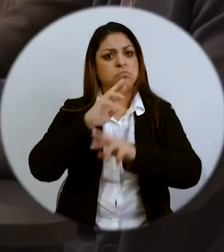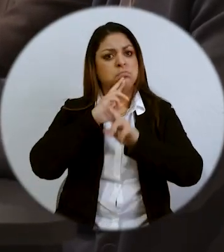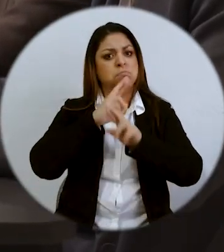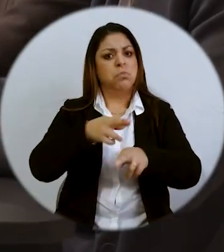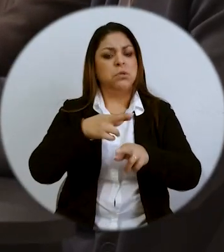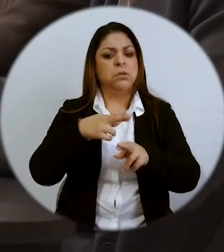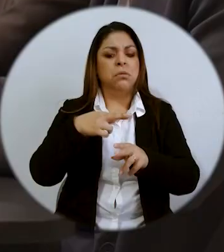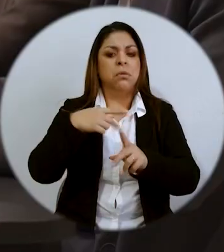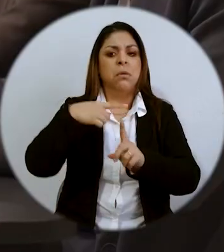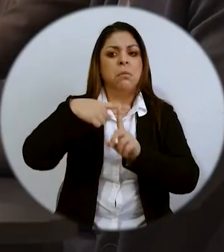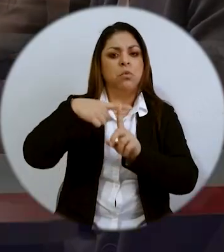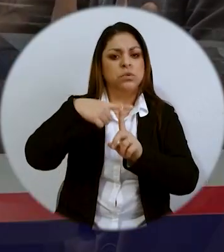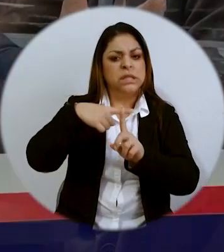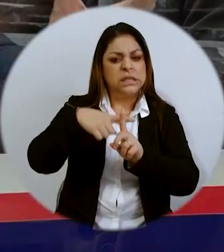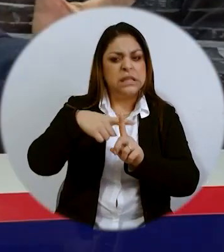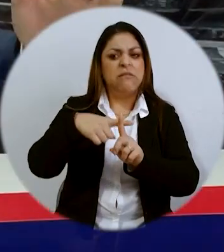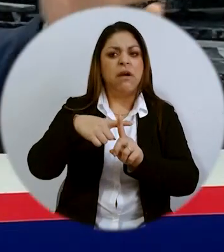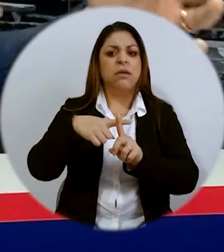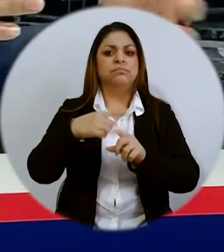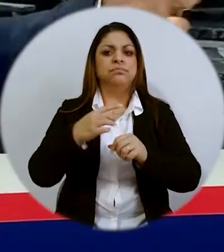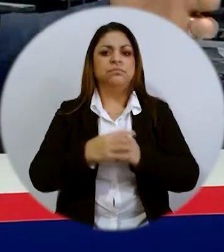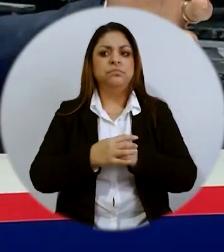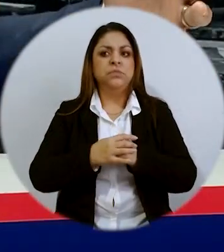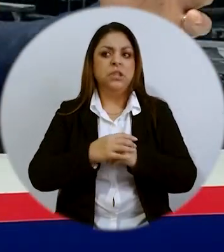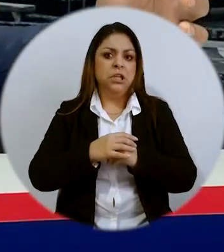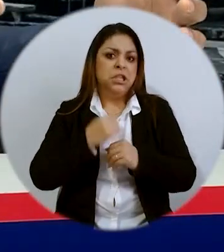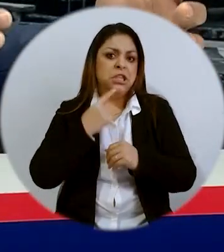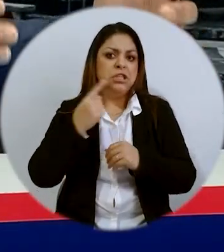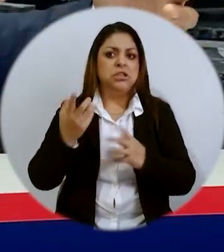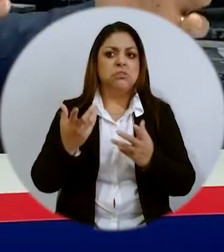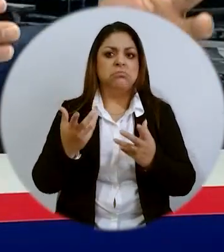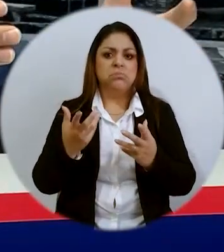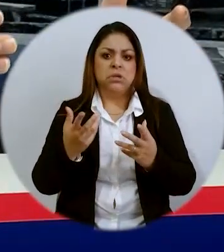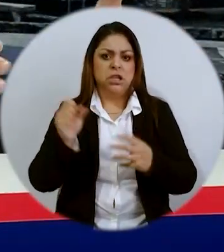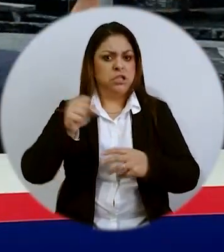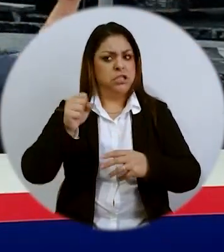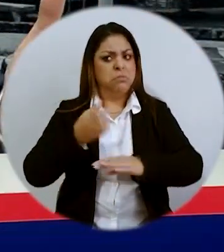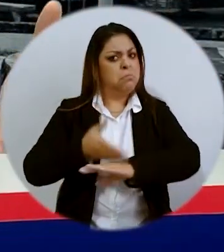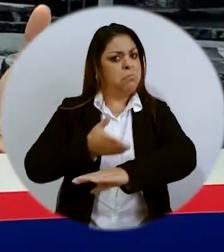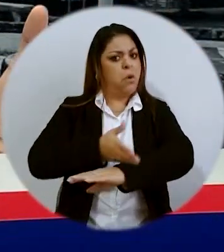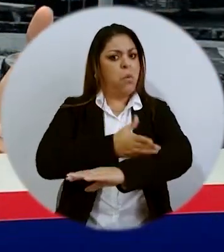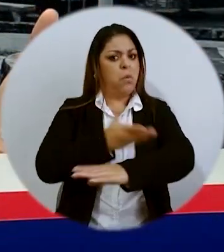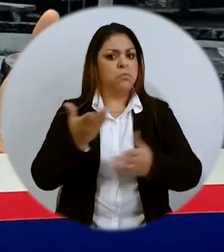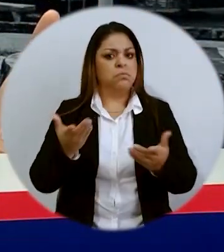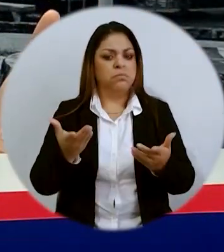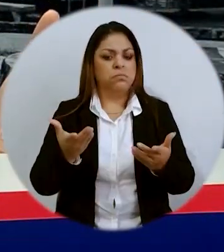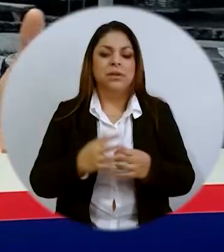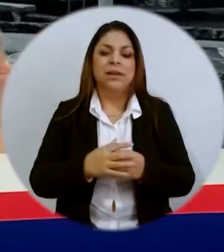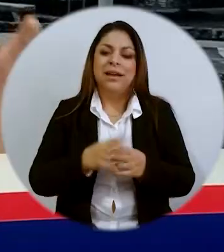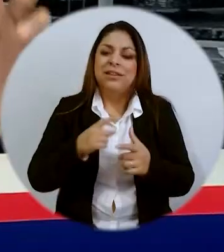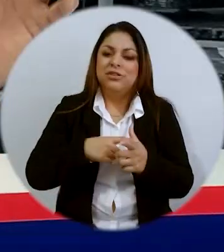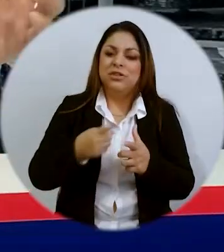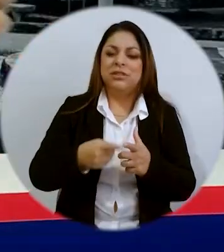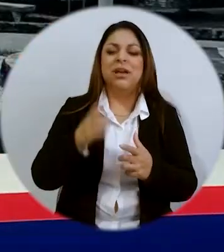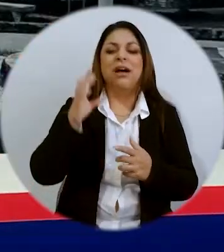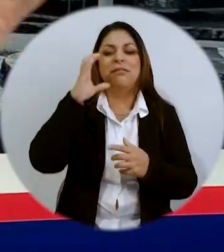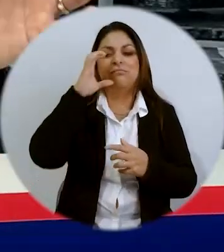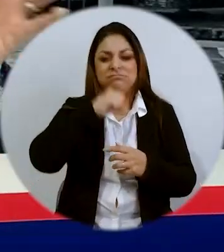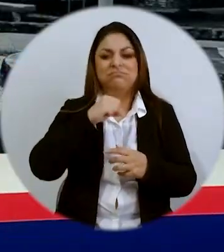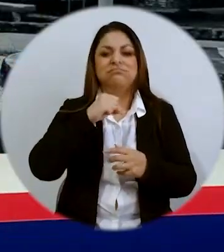respuesta positiva en términos de que, o alta el porcentaje de quienes dicen que está mejor, ¿verdad?